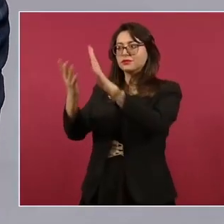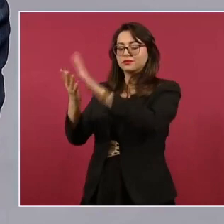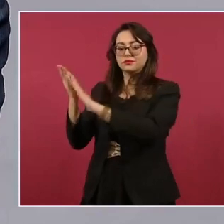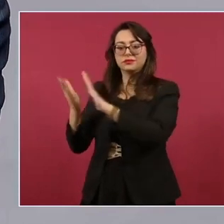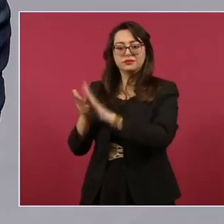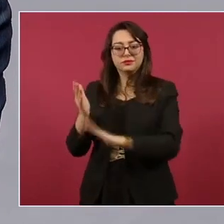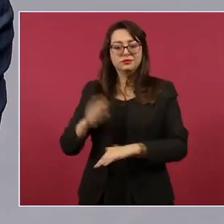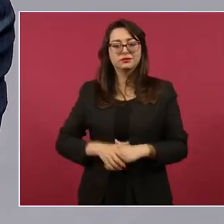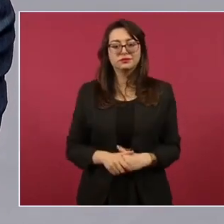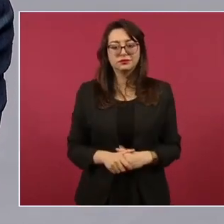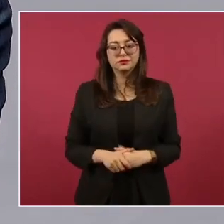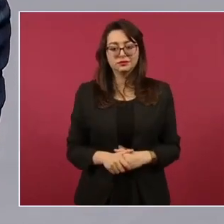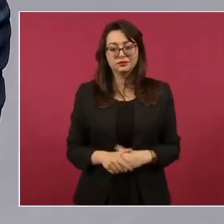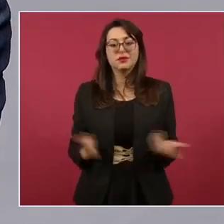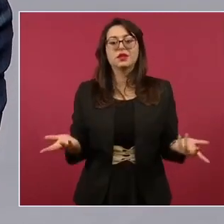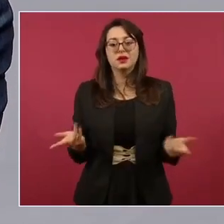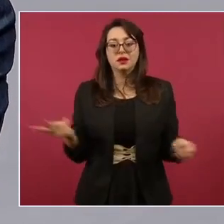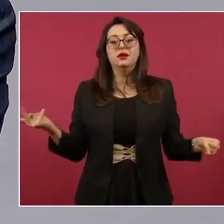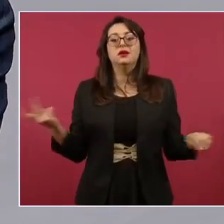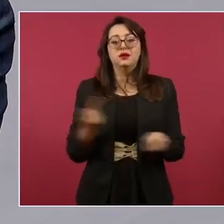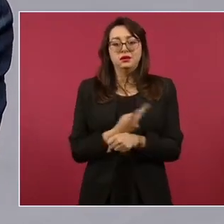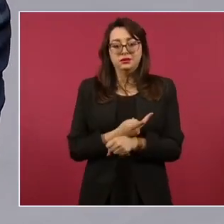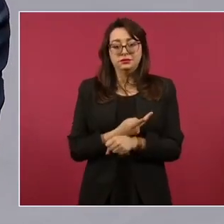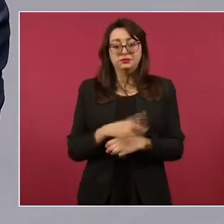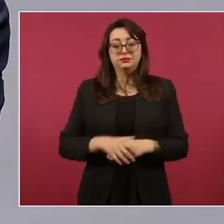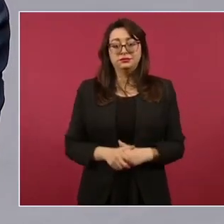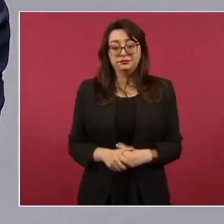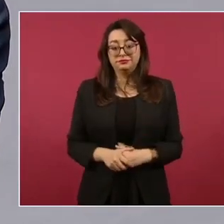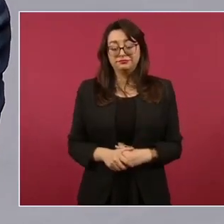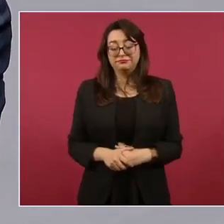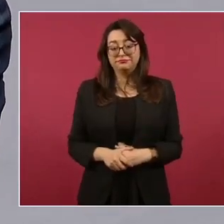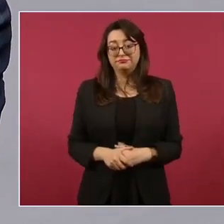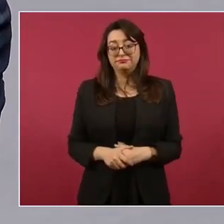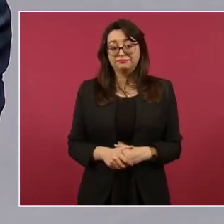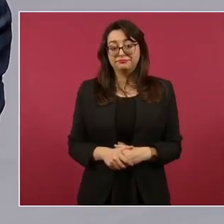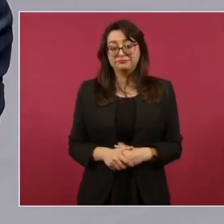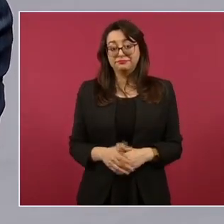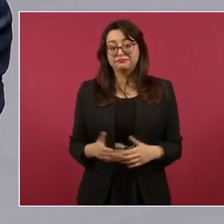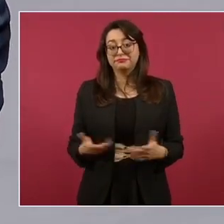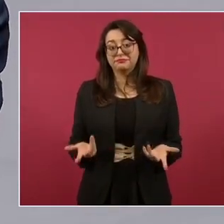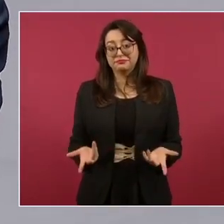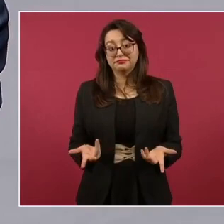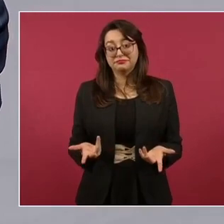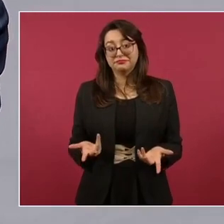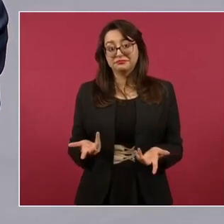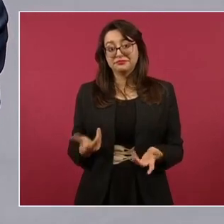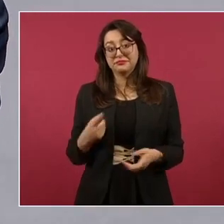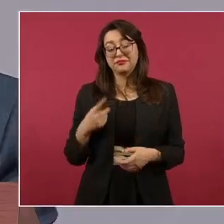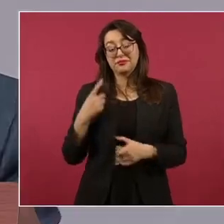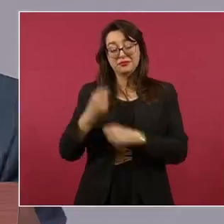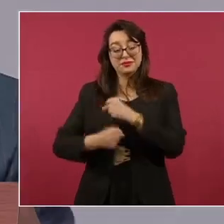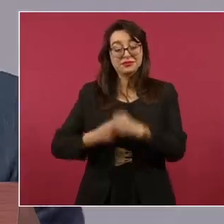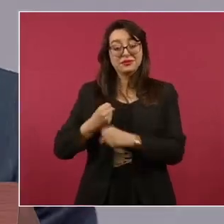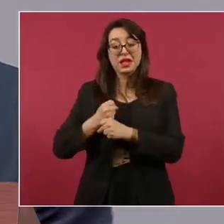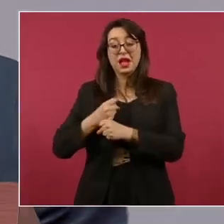De que logramos, después de muchos años, que en Estados Unidos